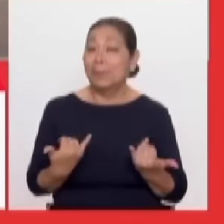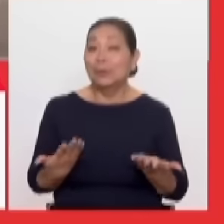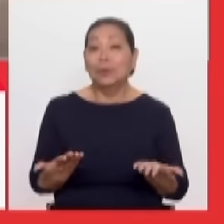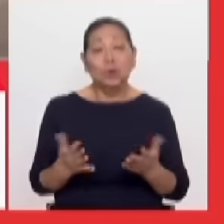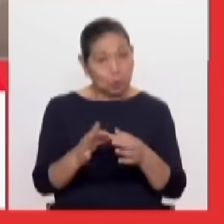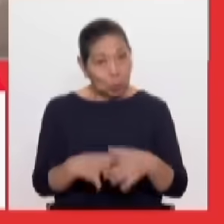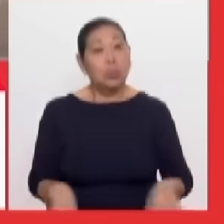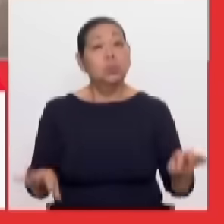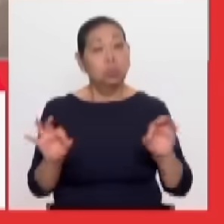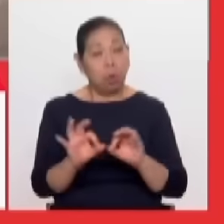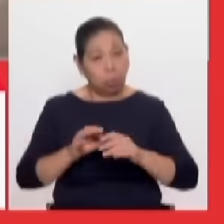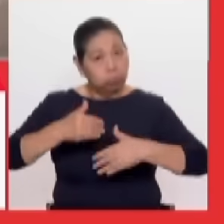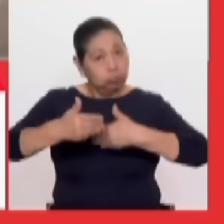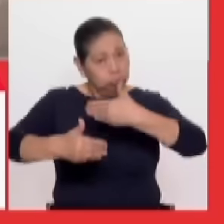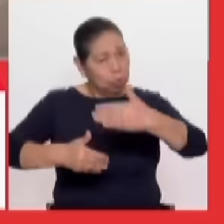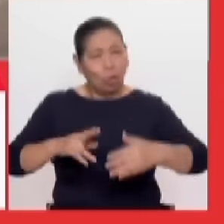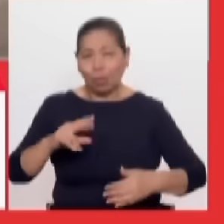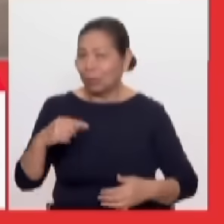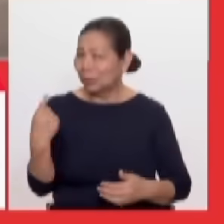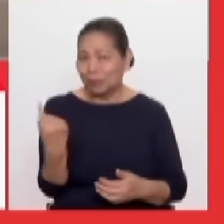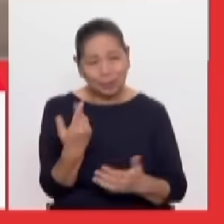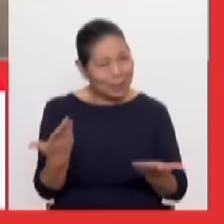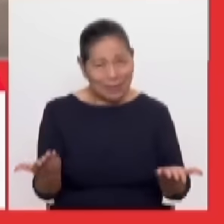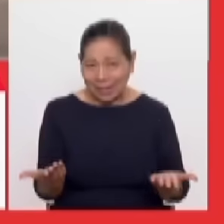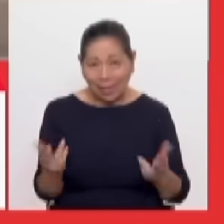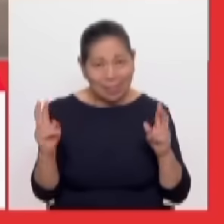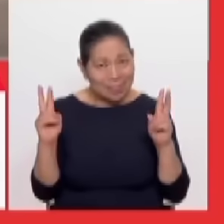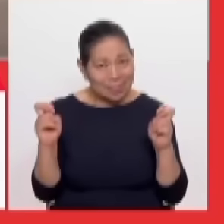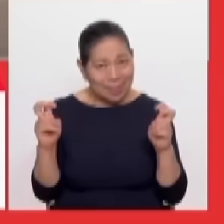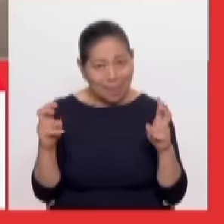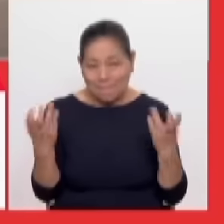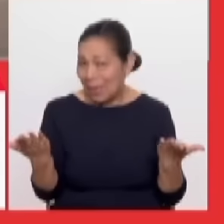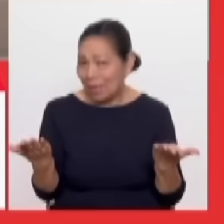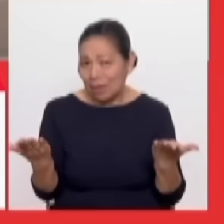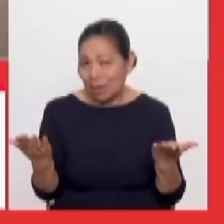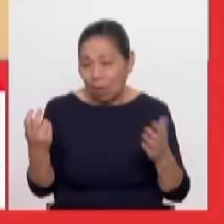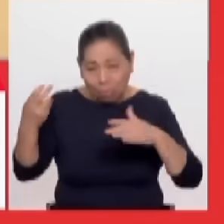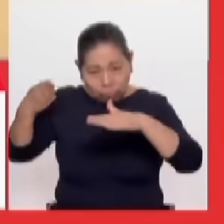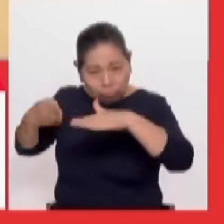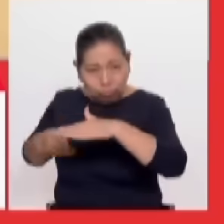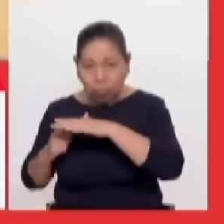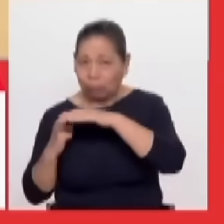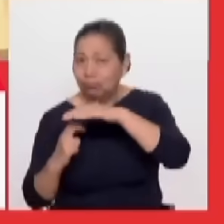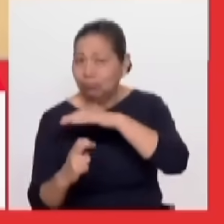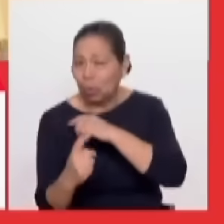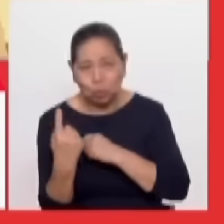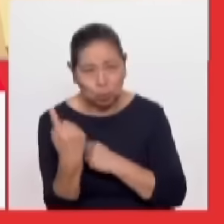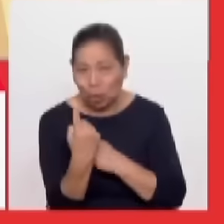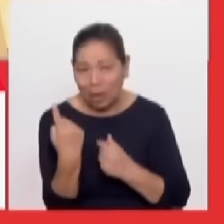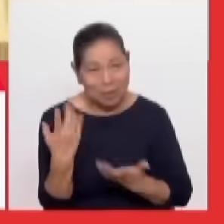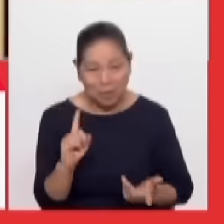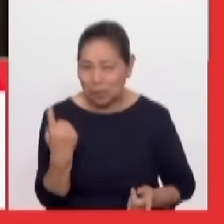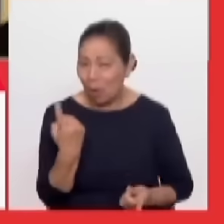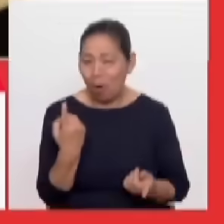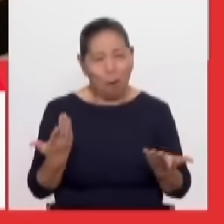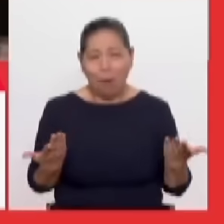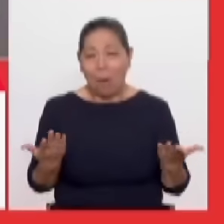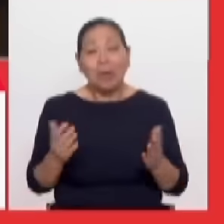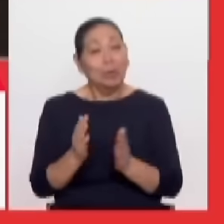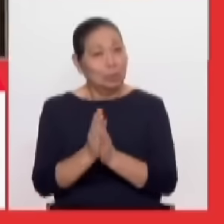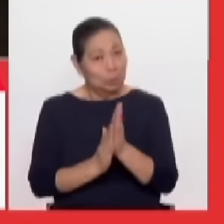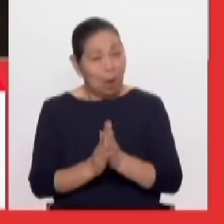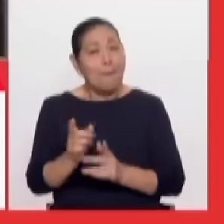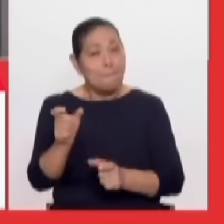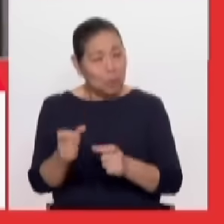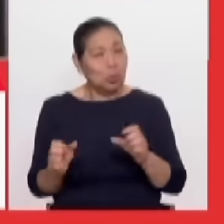un importante avance, no solo es el tema de que sea un tren subterráneo, que sin duda eso aporta grandes ventajas